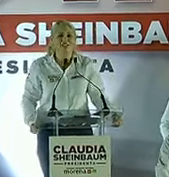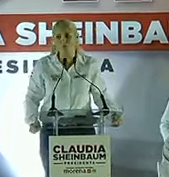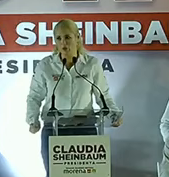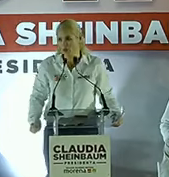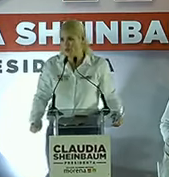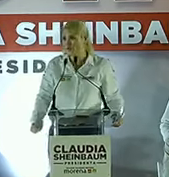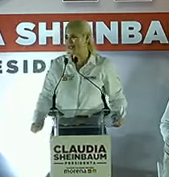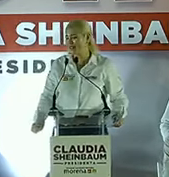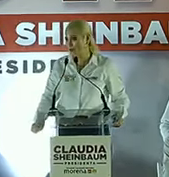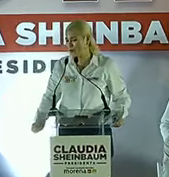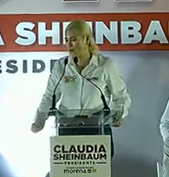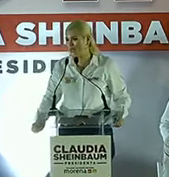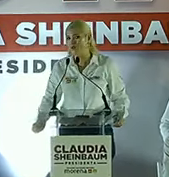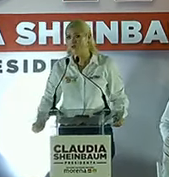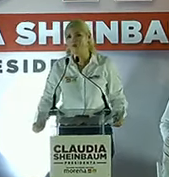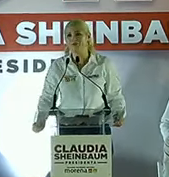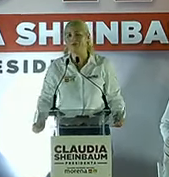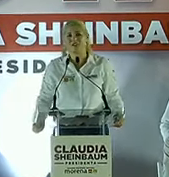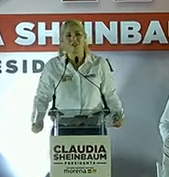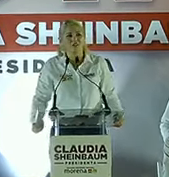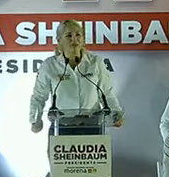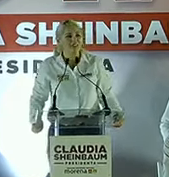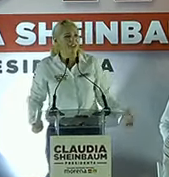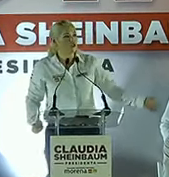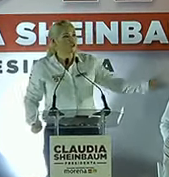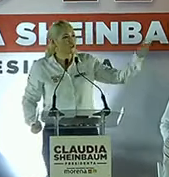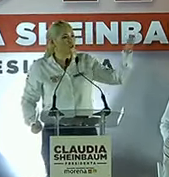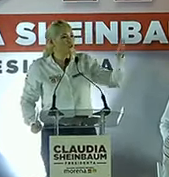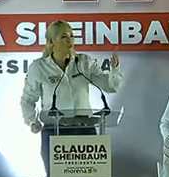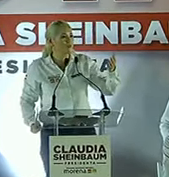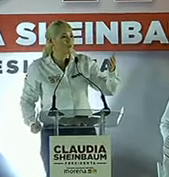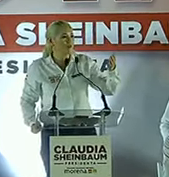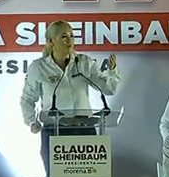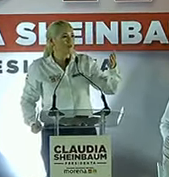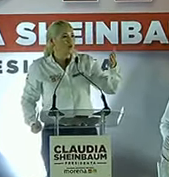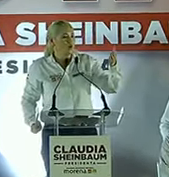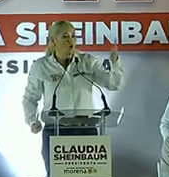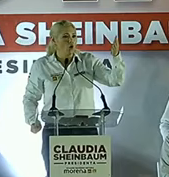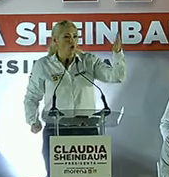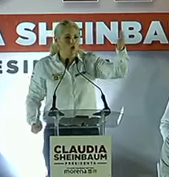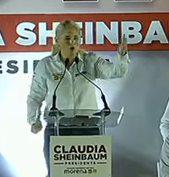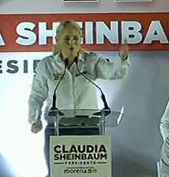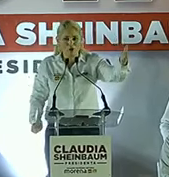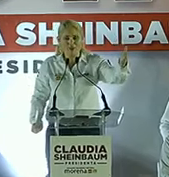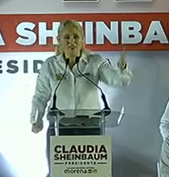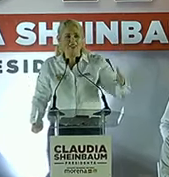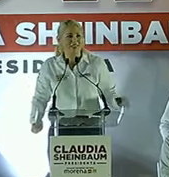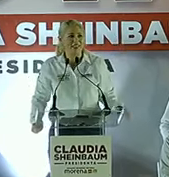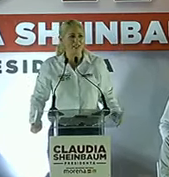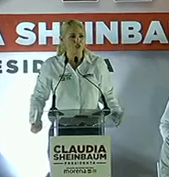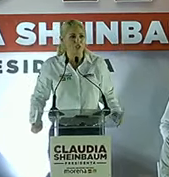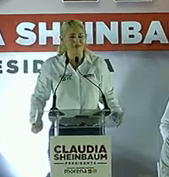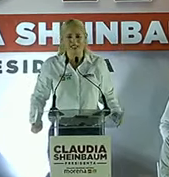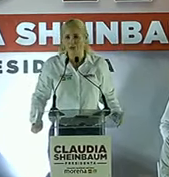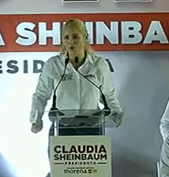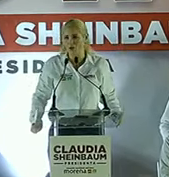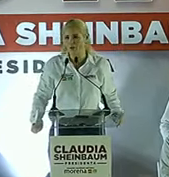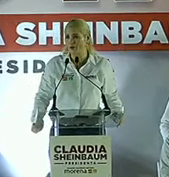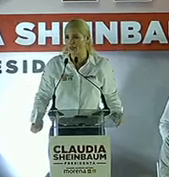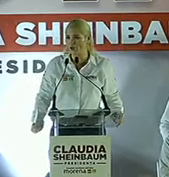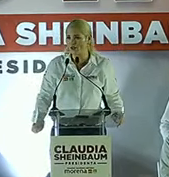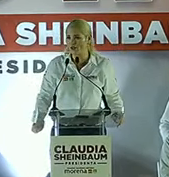al pueblo de Yucatán y a todo México mientras nosotros junto al mejor presidente de la historia Andrés